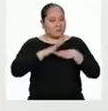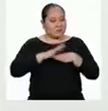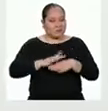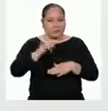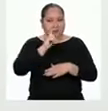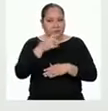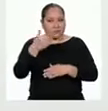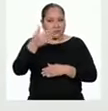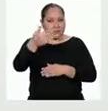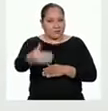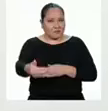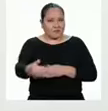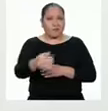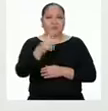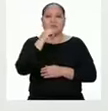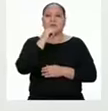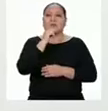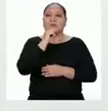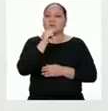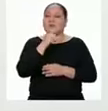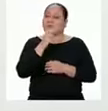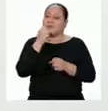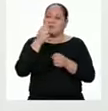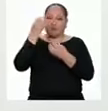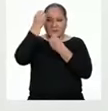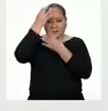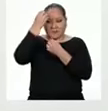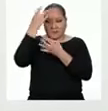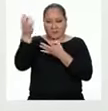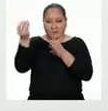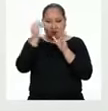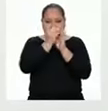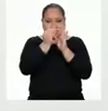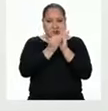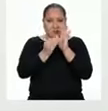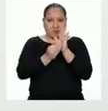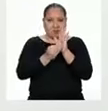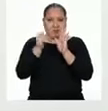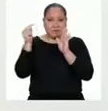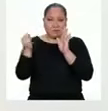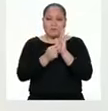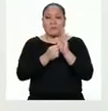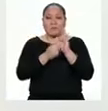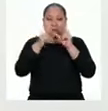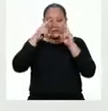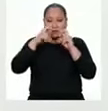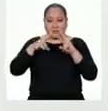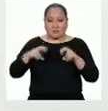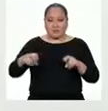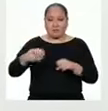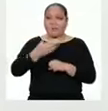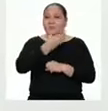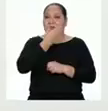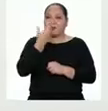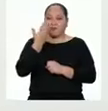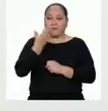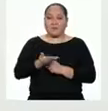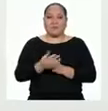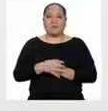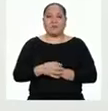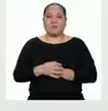nos adelantemos. Aún tenemos mucha más información que procesar que hará que nuestro estudio sea aún más